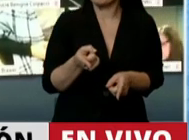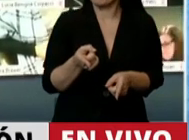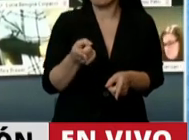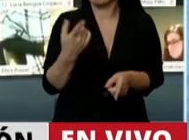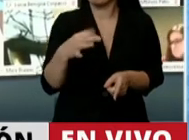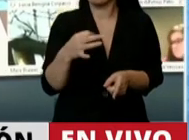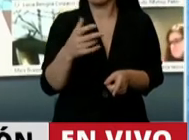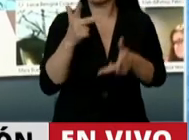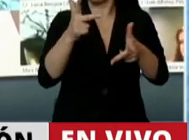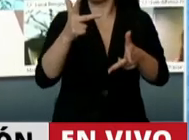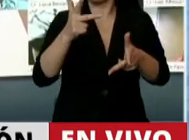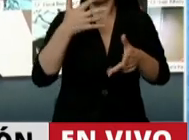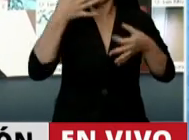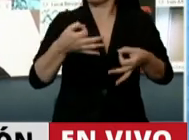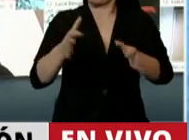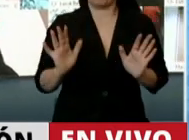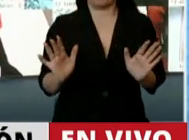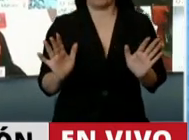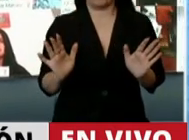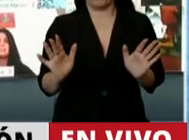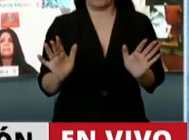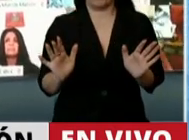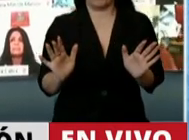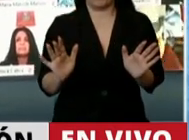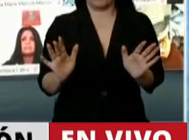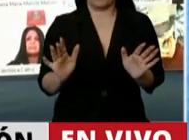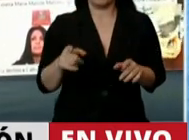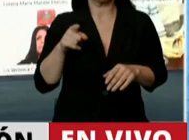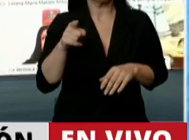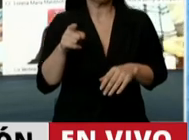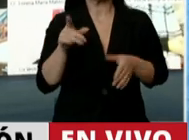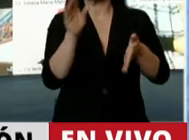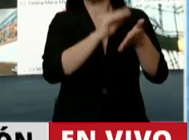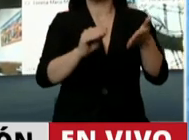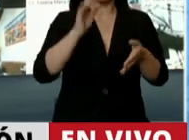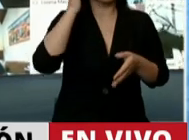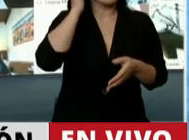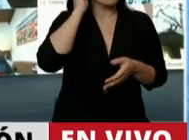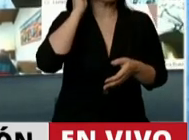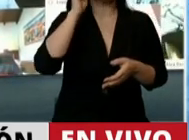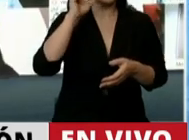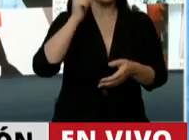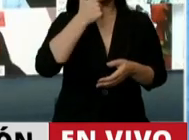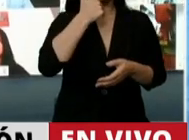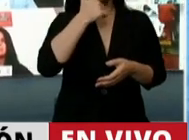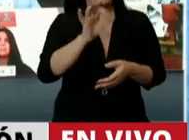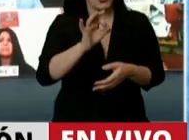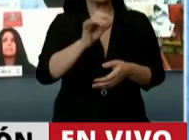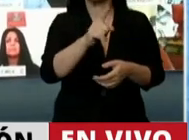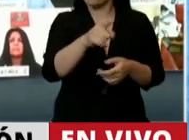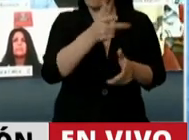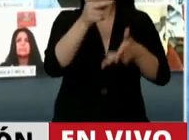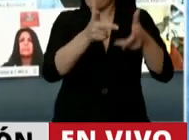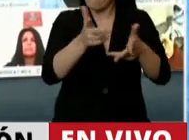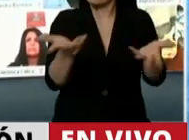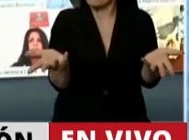que poder ser sinceros. Parte de la locución del diputado Grosso así lo planteaba. Reconocer el punto de